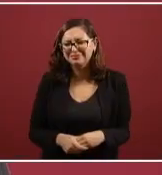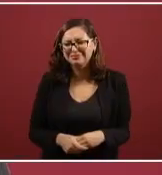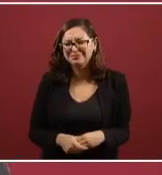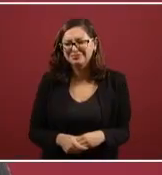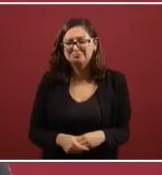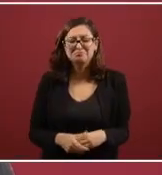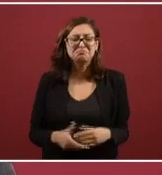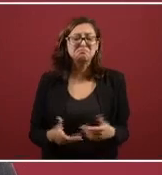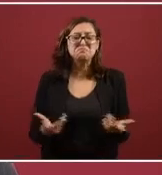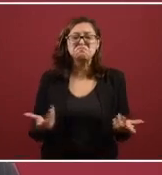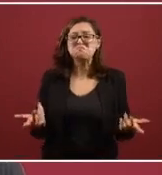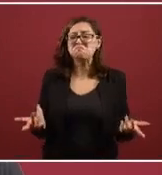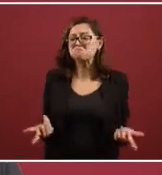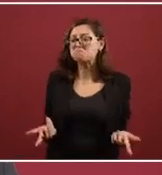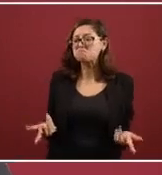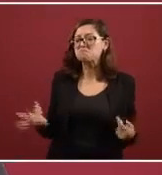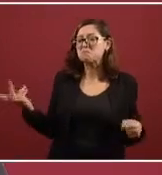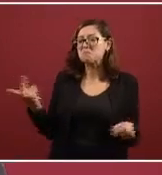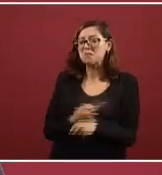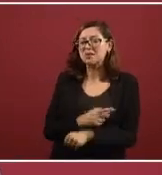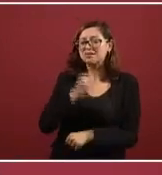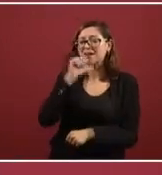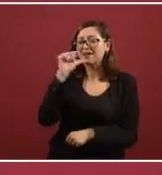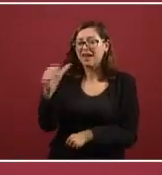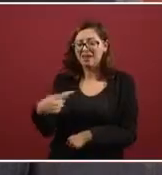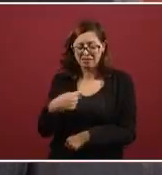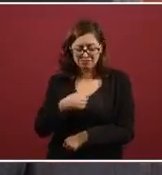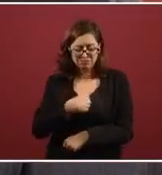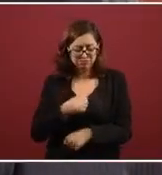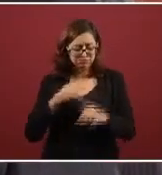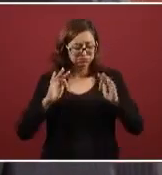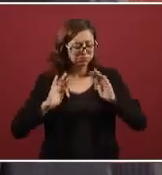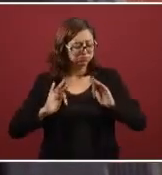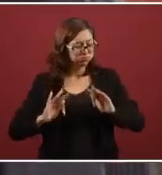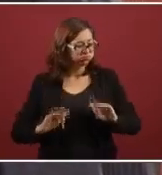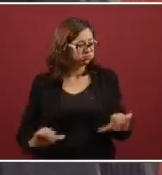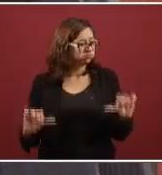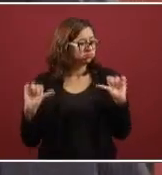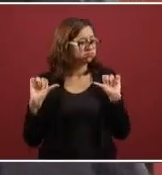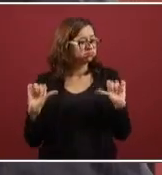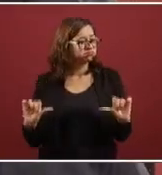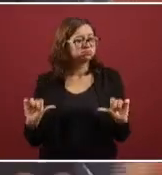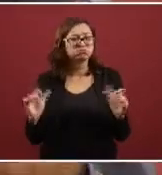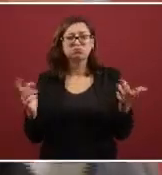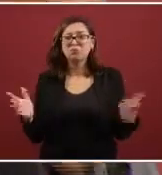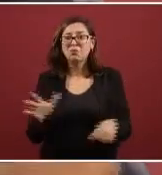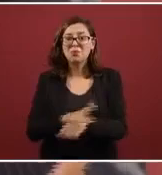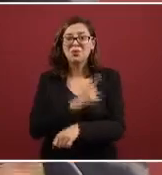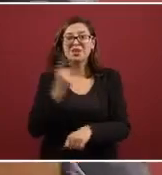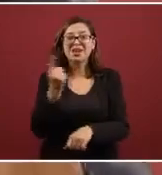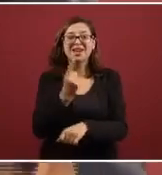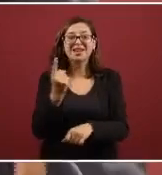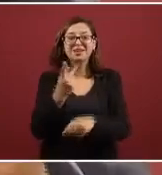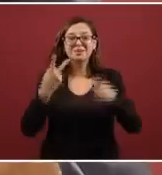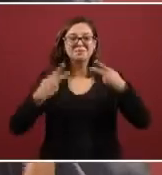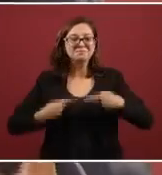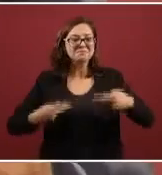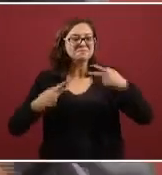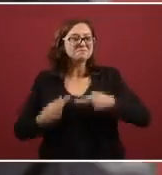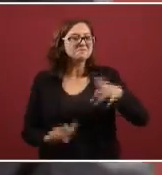Y no pasa nada, nada. La gente